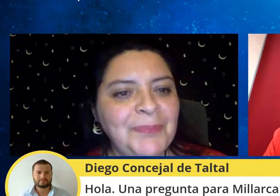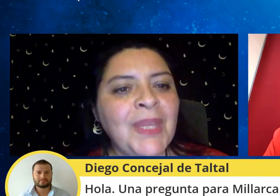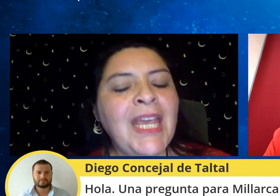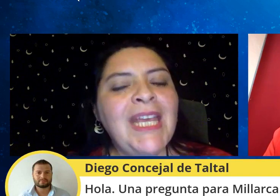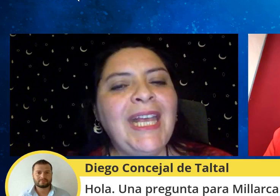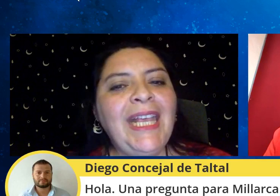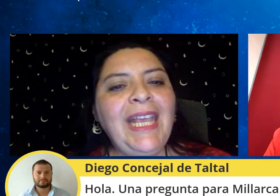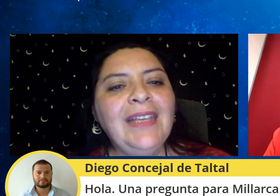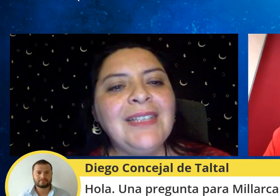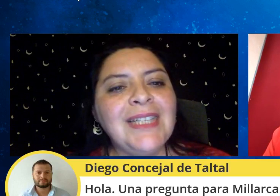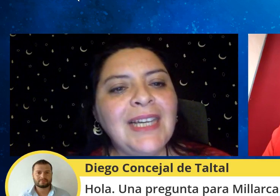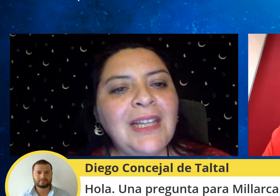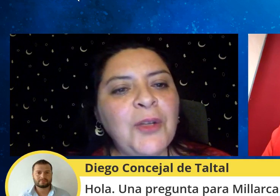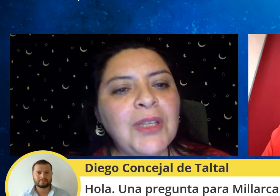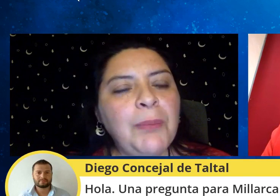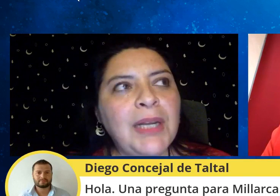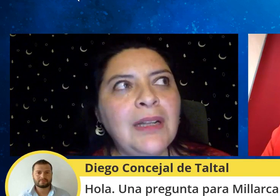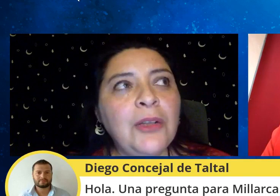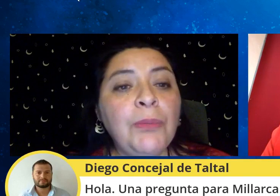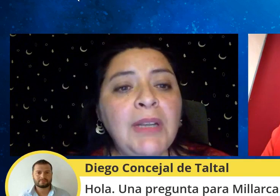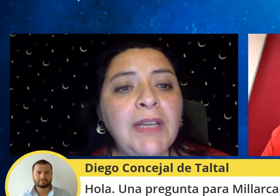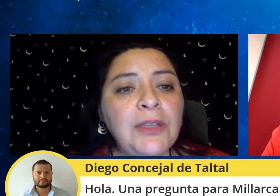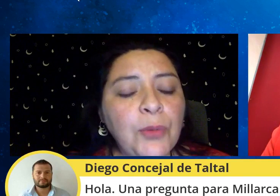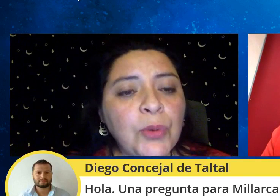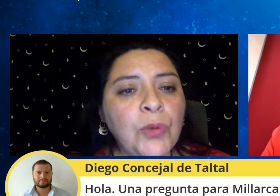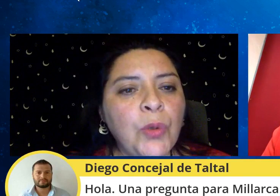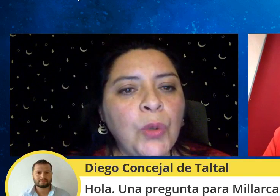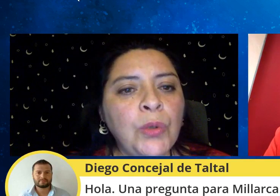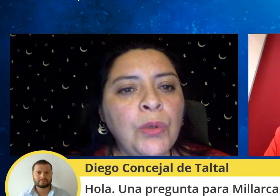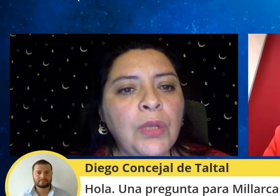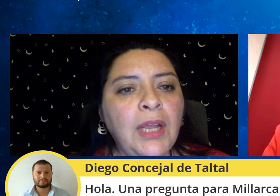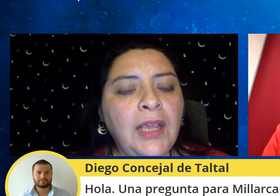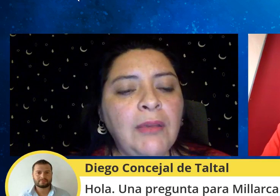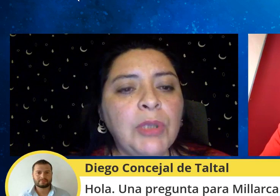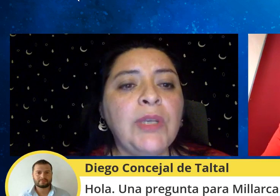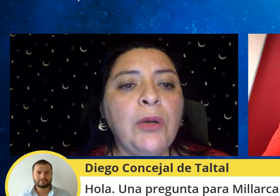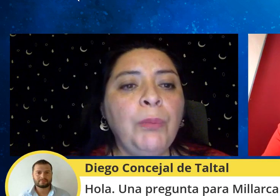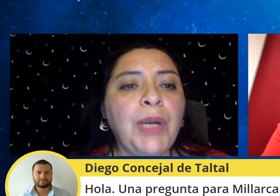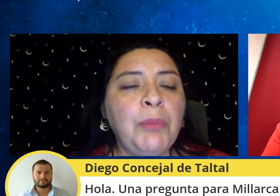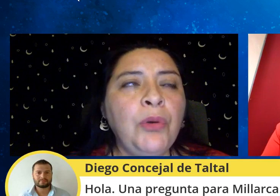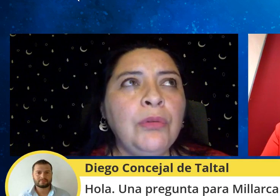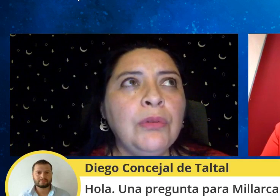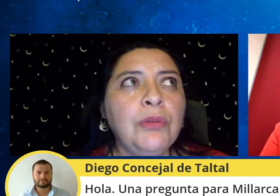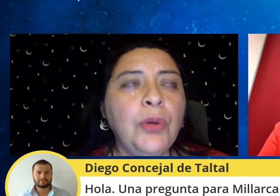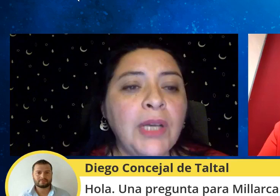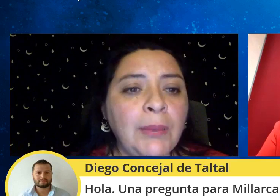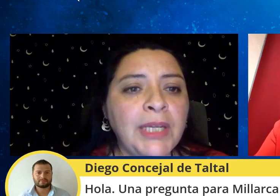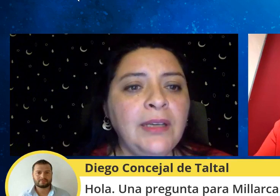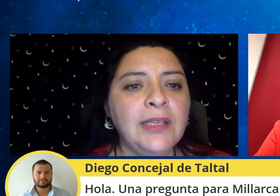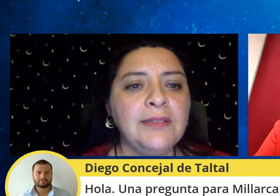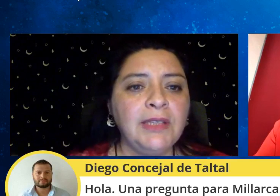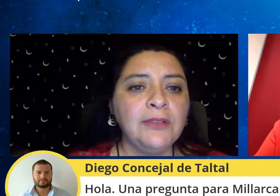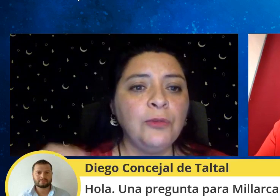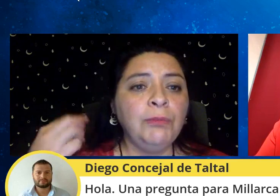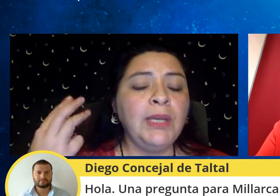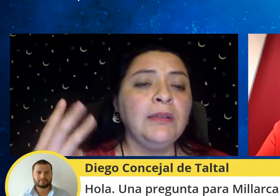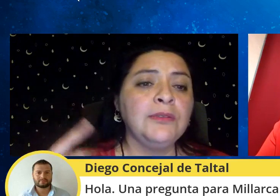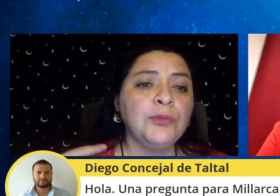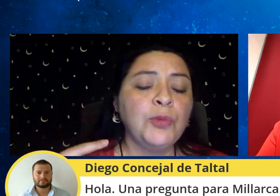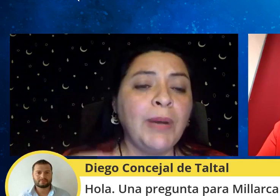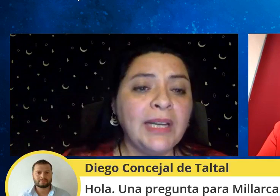Norte. Y esa Chacana Norte parte el 2021 con, bueno, ya compramos dos cámaras que se